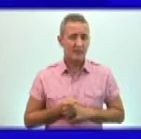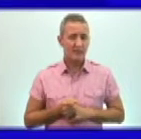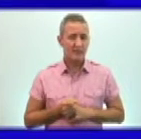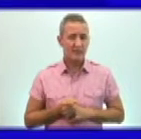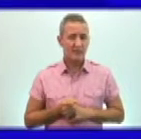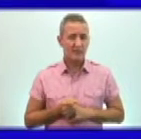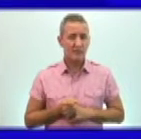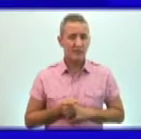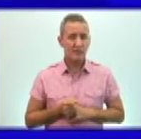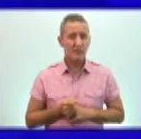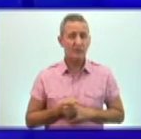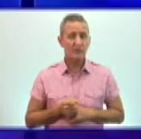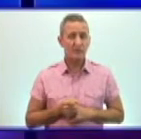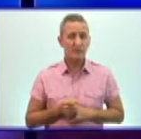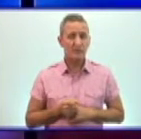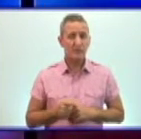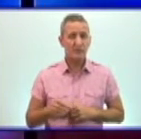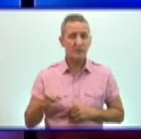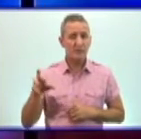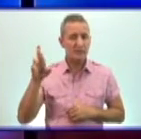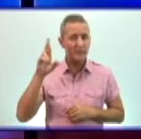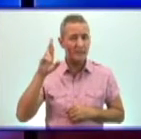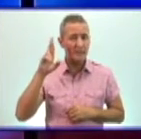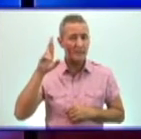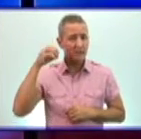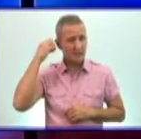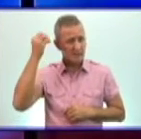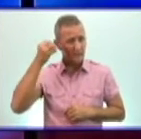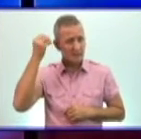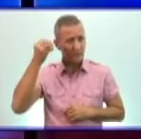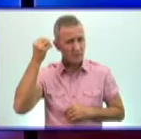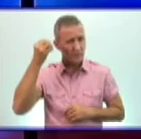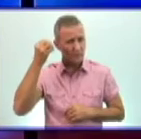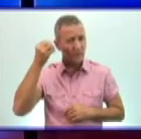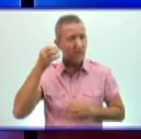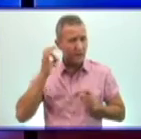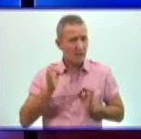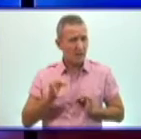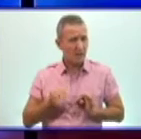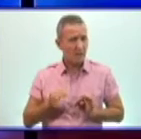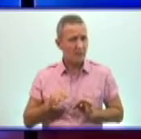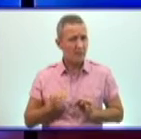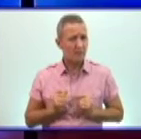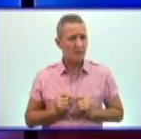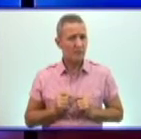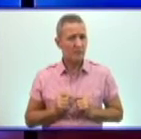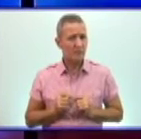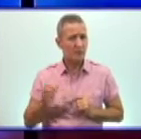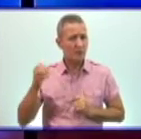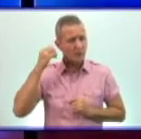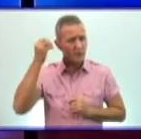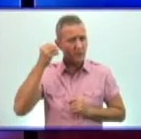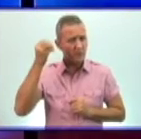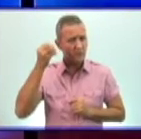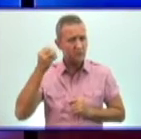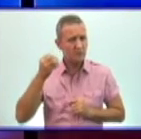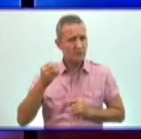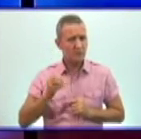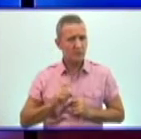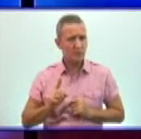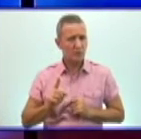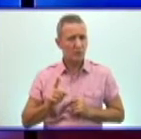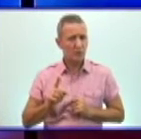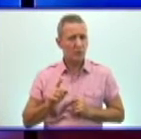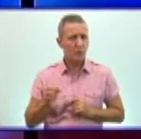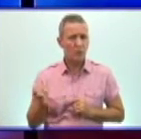experiencia. Que desde el punto de vista racional tiene razón, desde el punto de vista del razonamiento no es incierto,